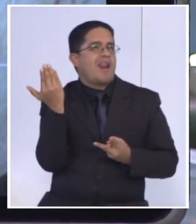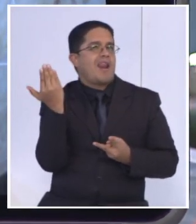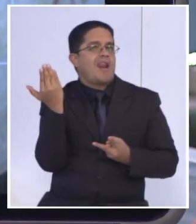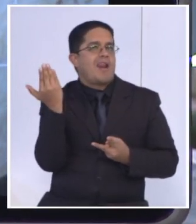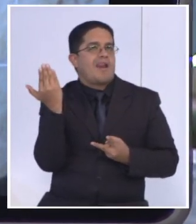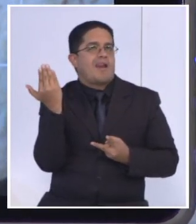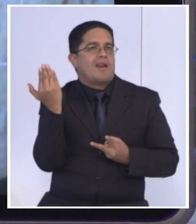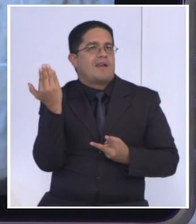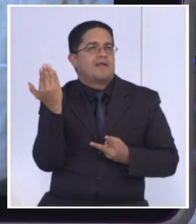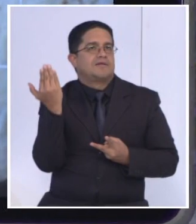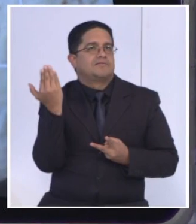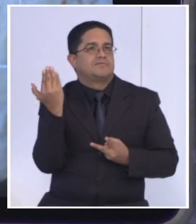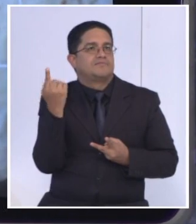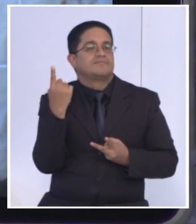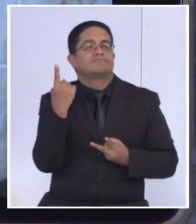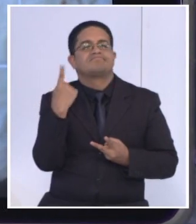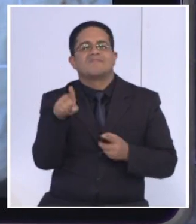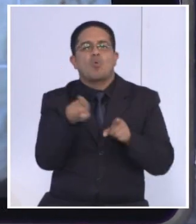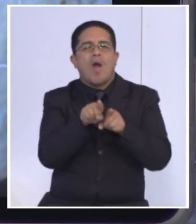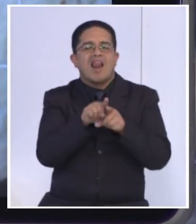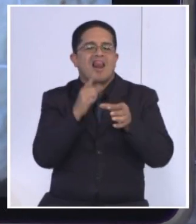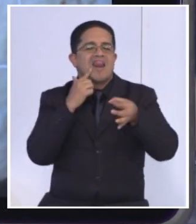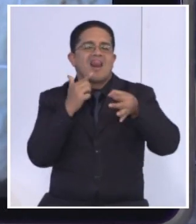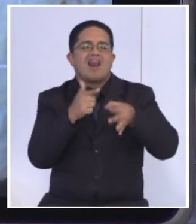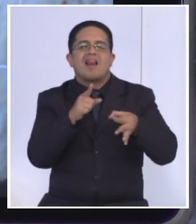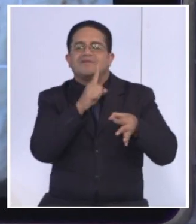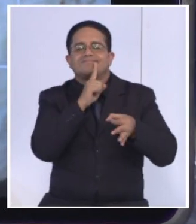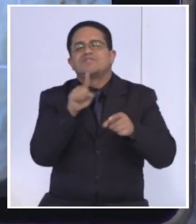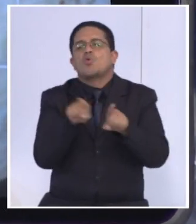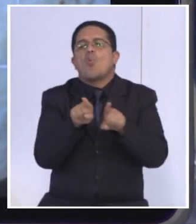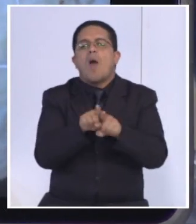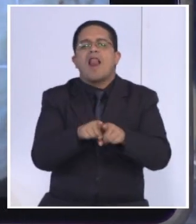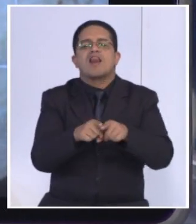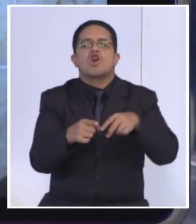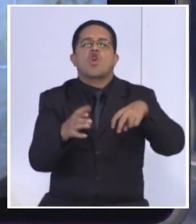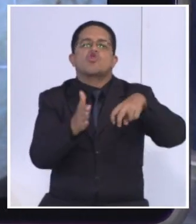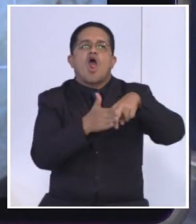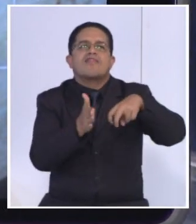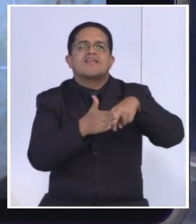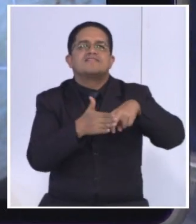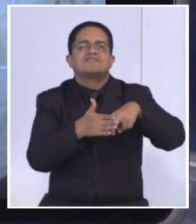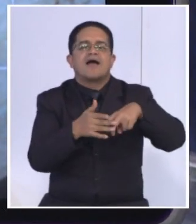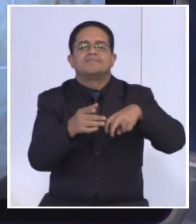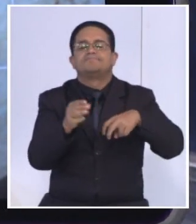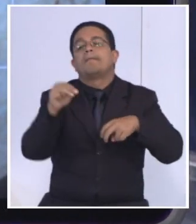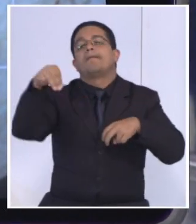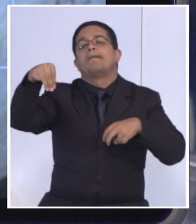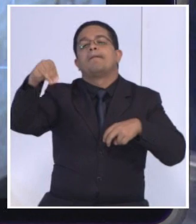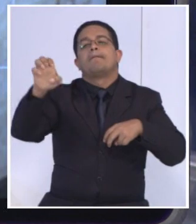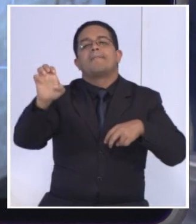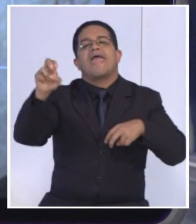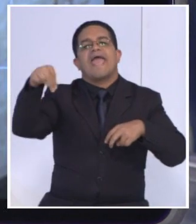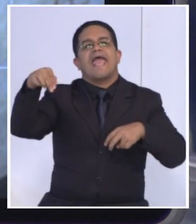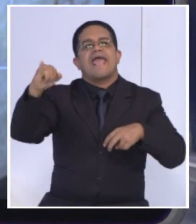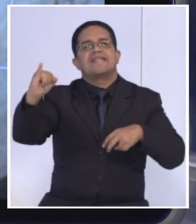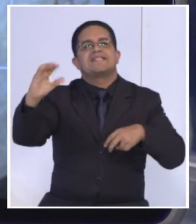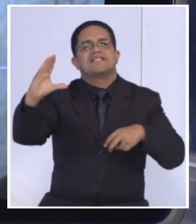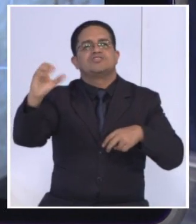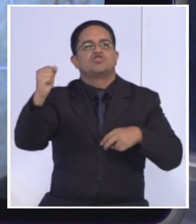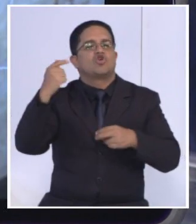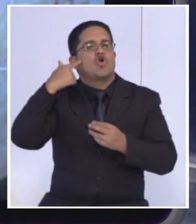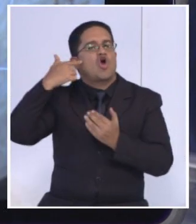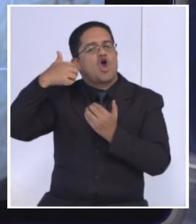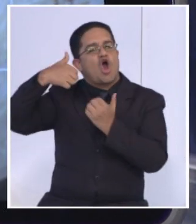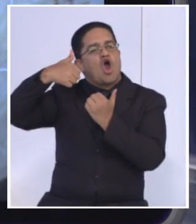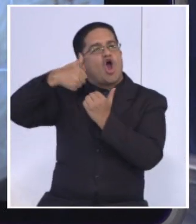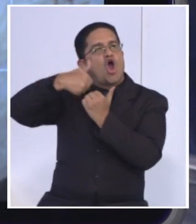tener un disco o menisco, como lo tenemos en una rodilla, en un hombro, en un codo, que es de fibrocartílago. Él no tiene